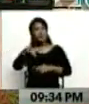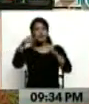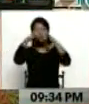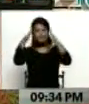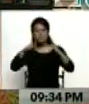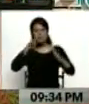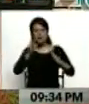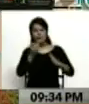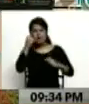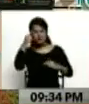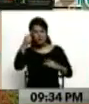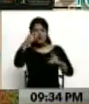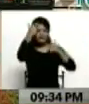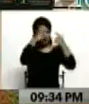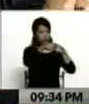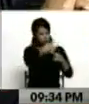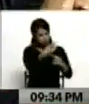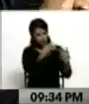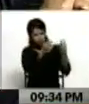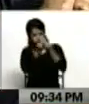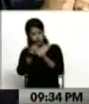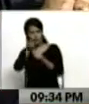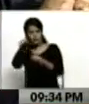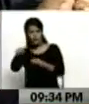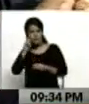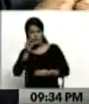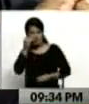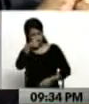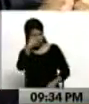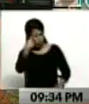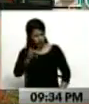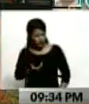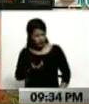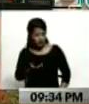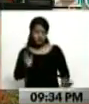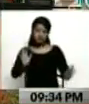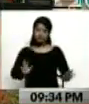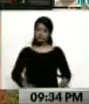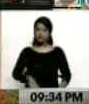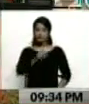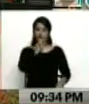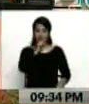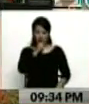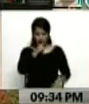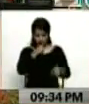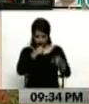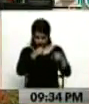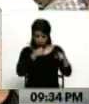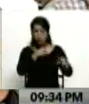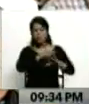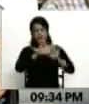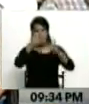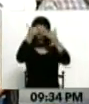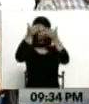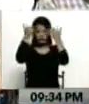hicieron en el Palacio te acuerdas no te acuerdas ya cuando no lleg